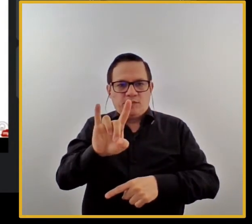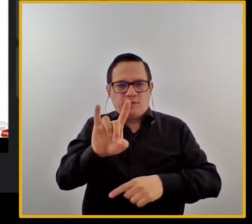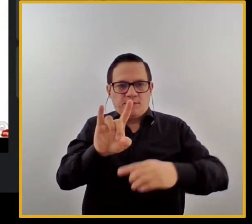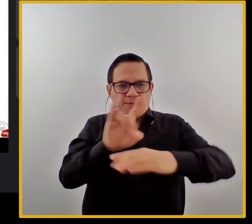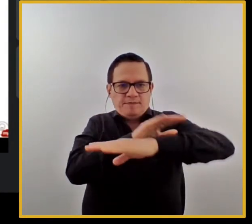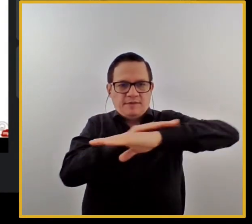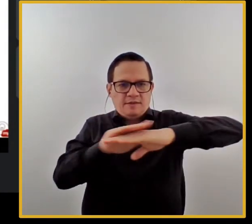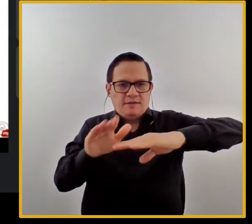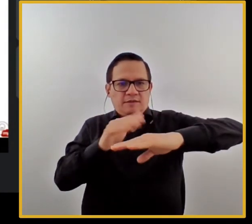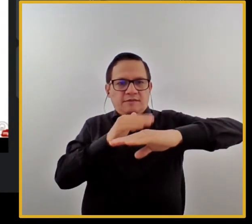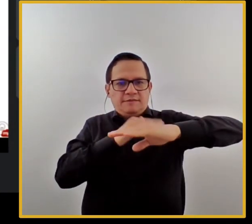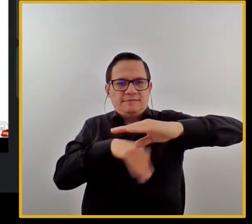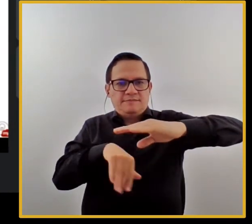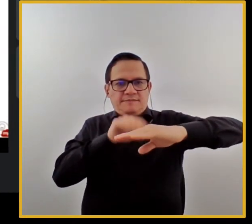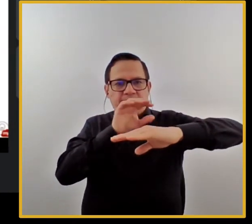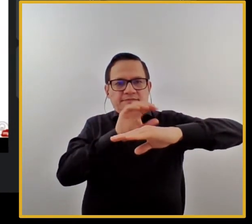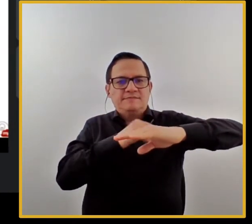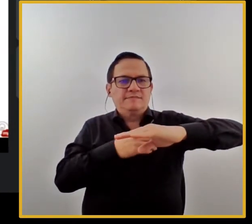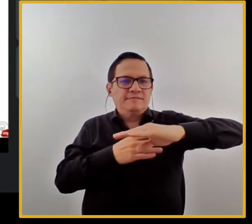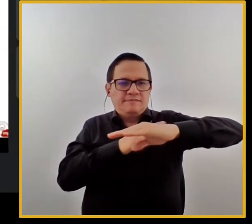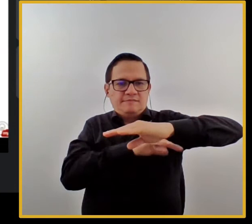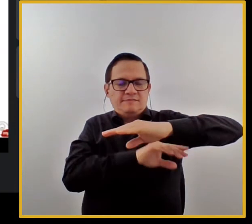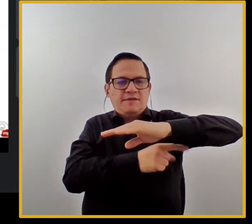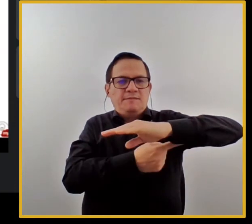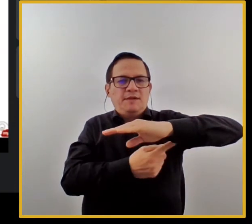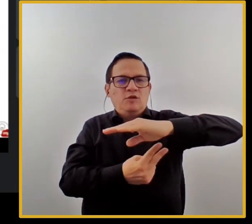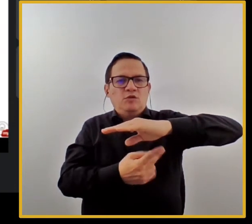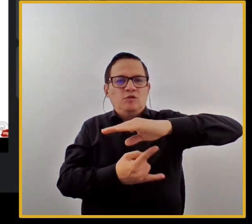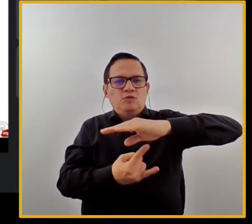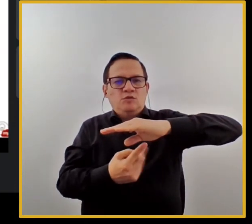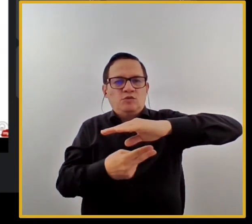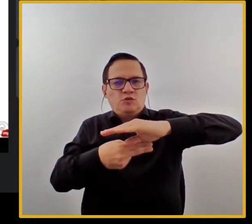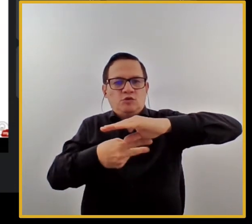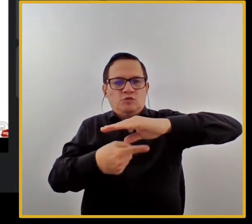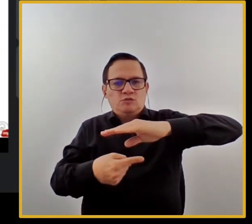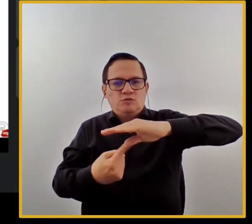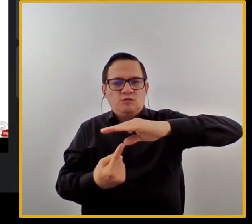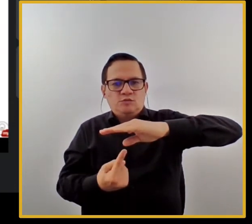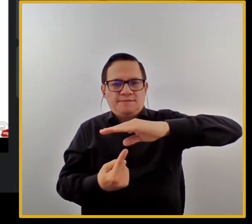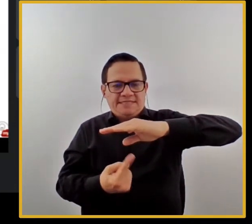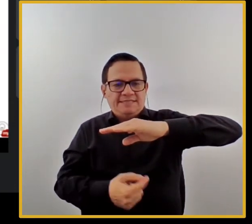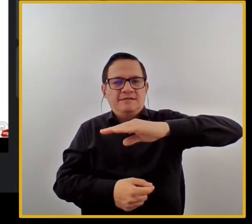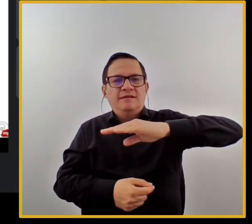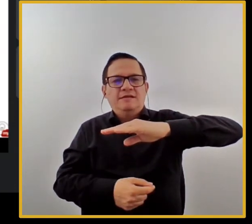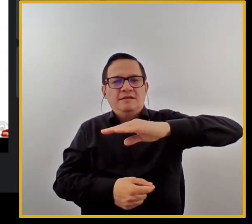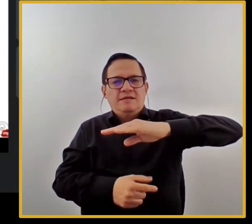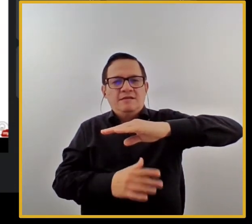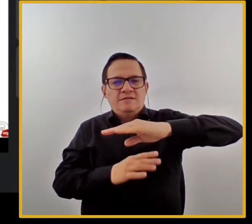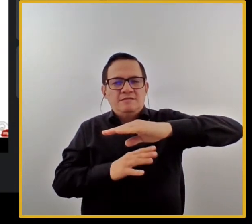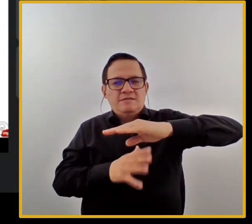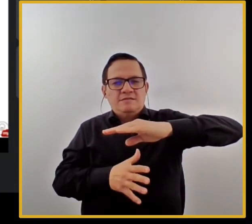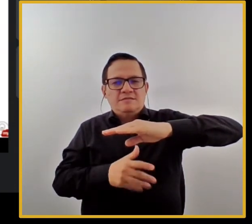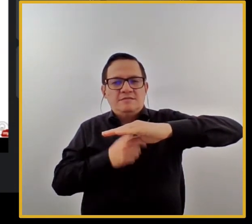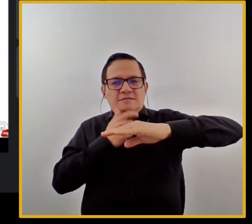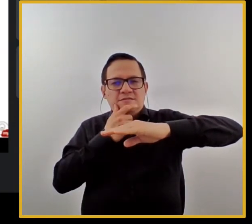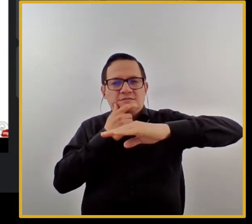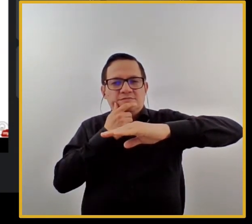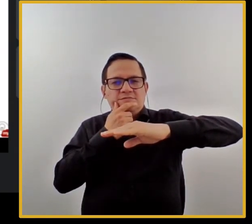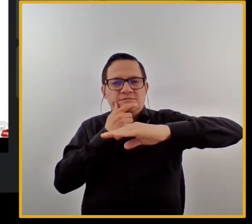Baja acá a dividir y aquí me queda 3 aquí, ya, ok,